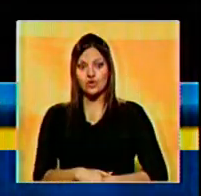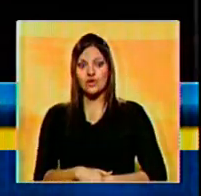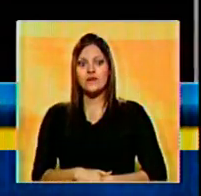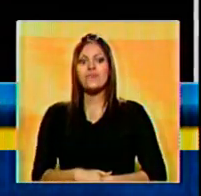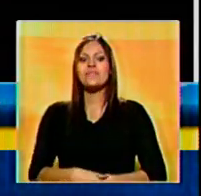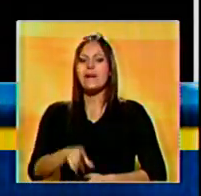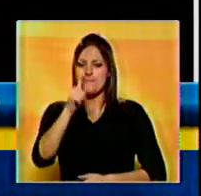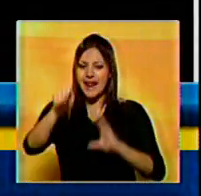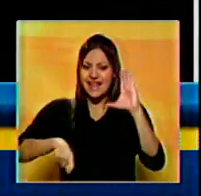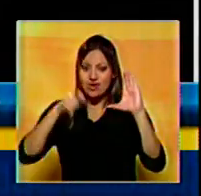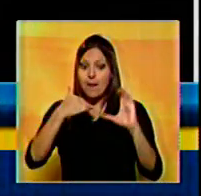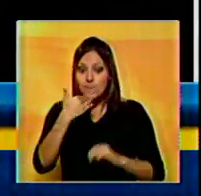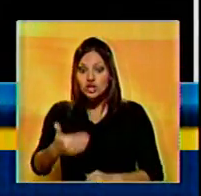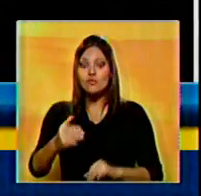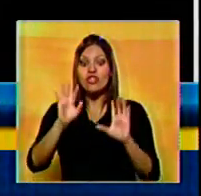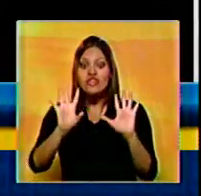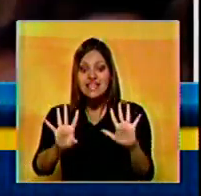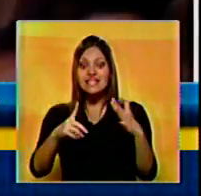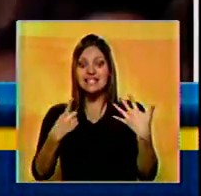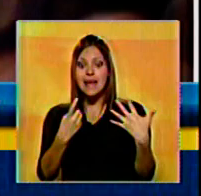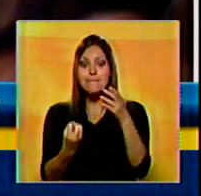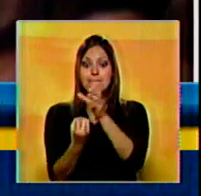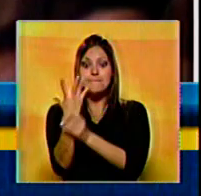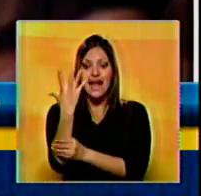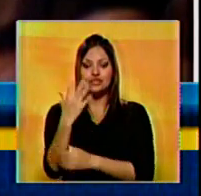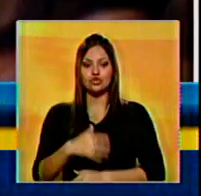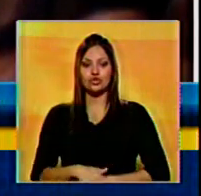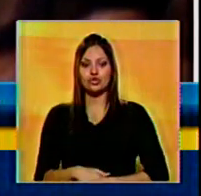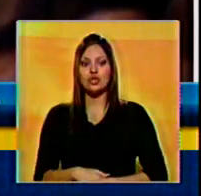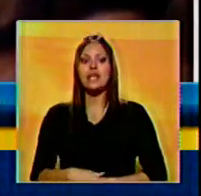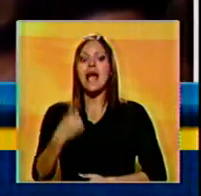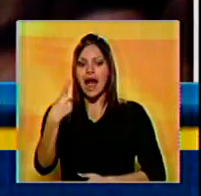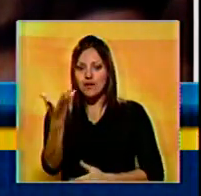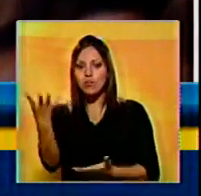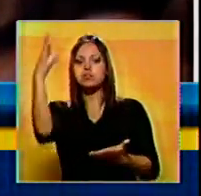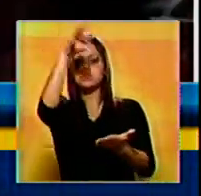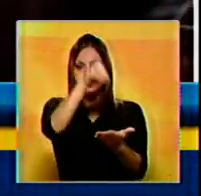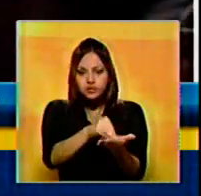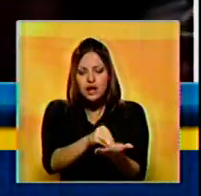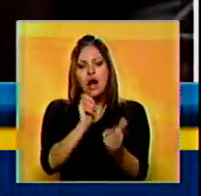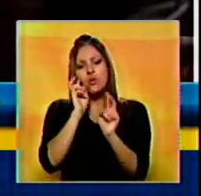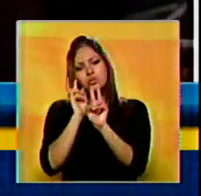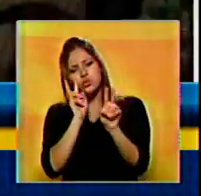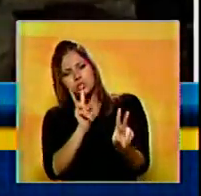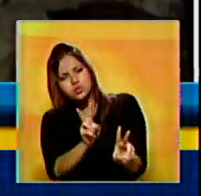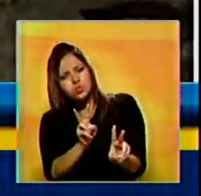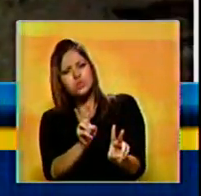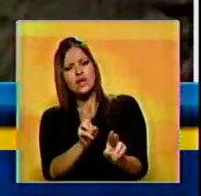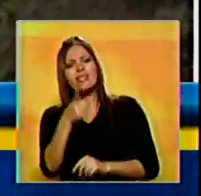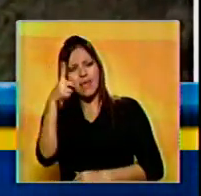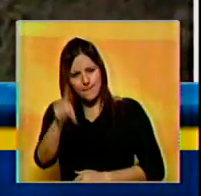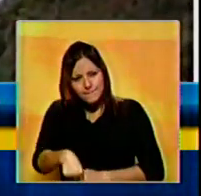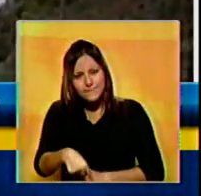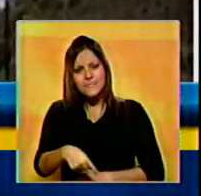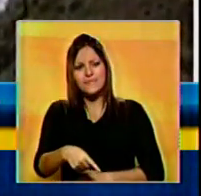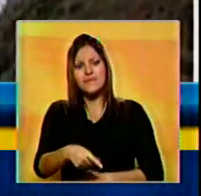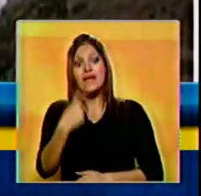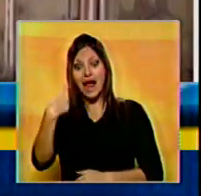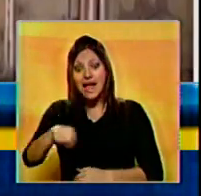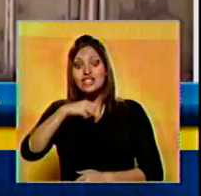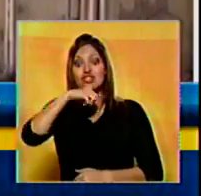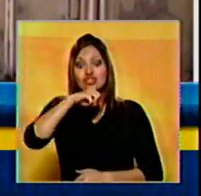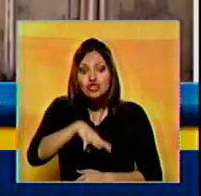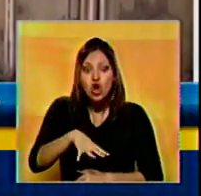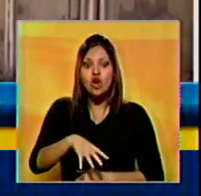Rondón, que se estrena el próximo 16 de mayo, estará incluida en la sección Puntos de Vista del festival, que exhibe largometrajes